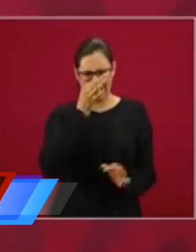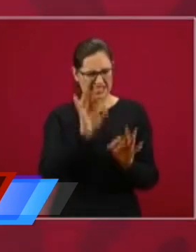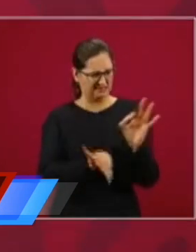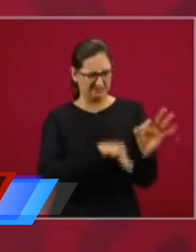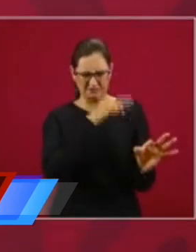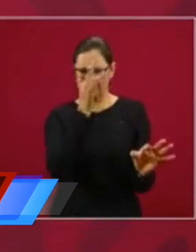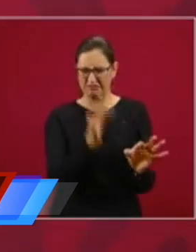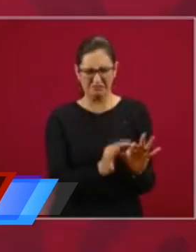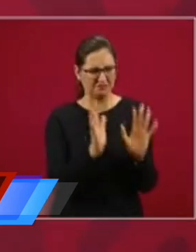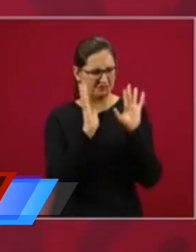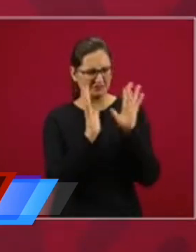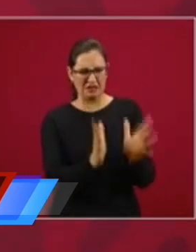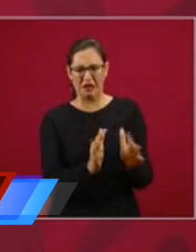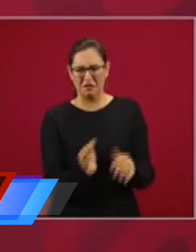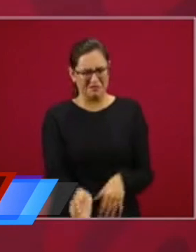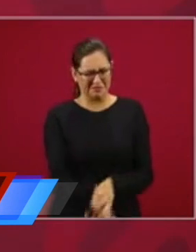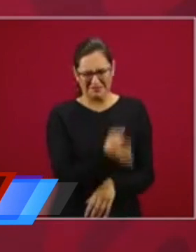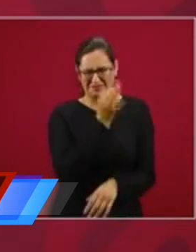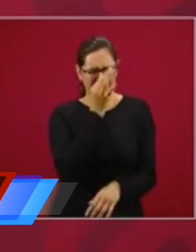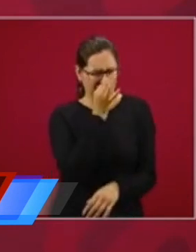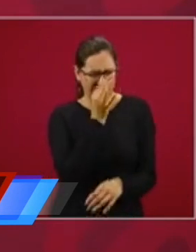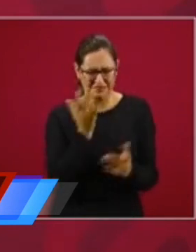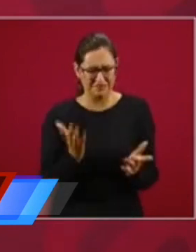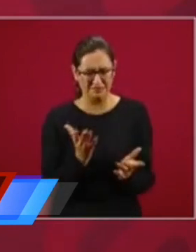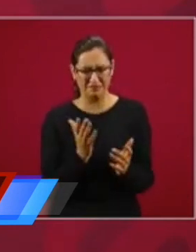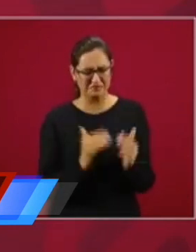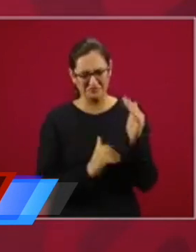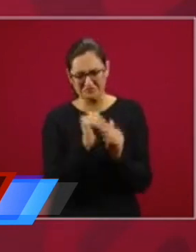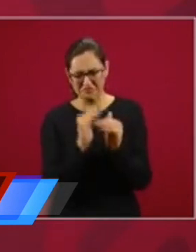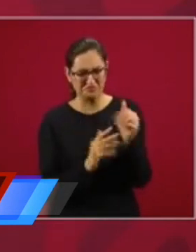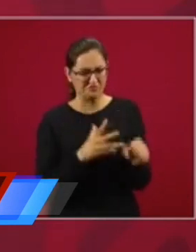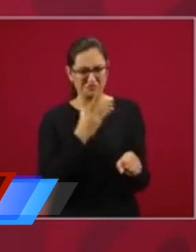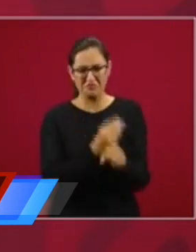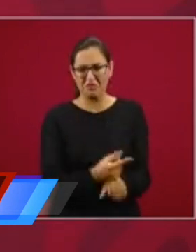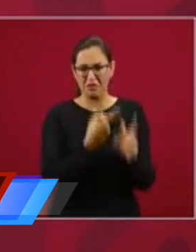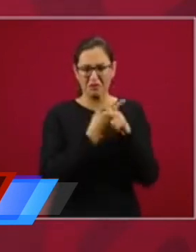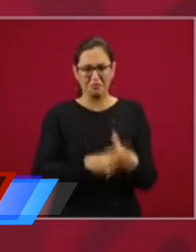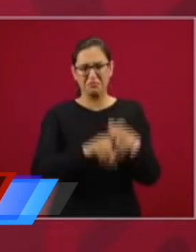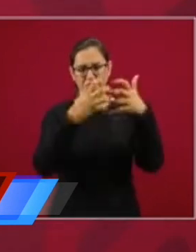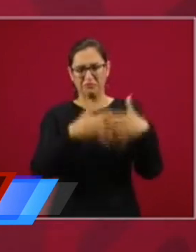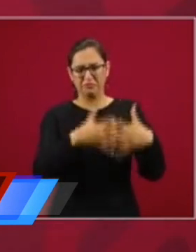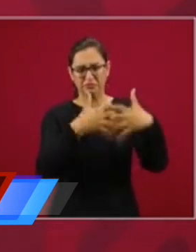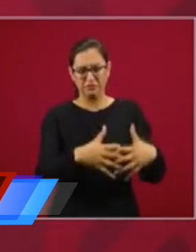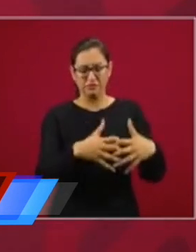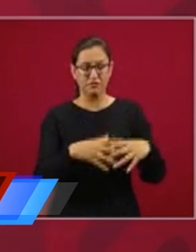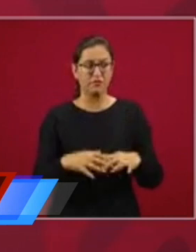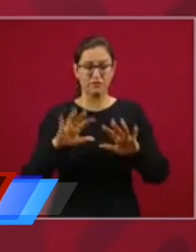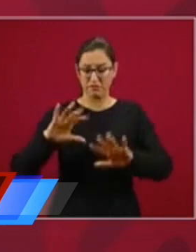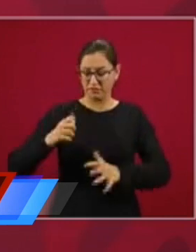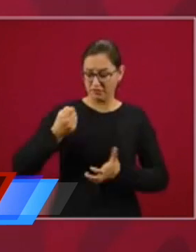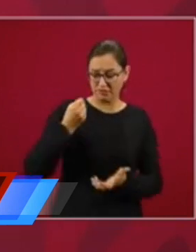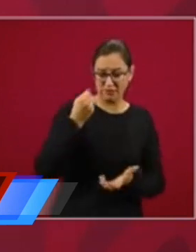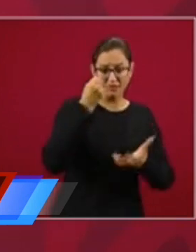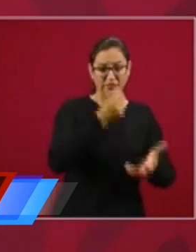finales de este año. En conferencia de prensa, el titular del Ejecutivo Federal aseguró que esta obra, emproblemada, es una de las varias